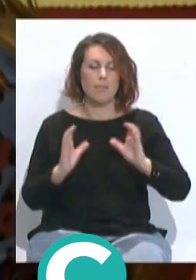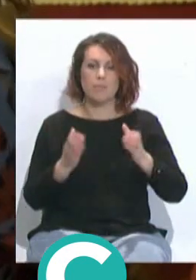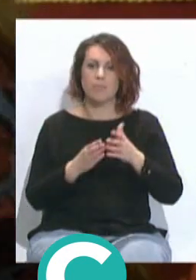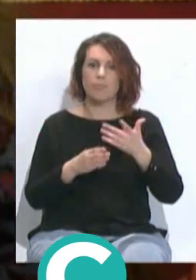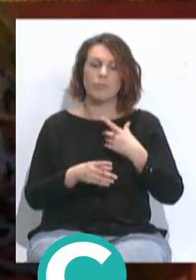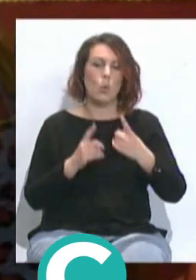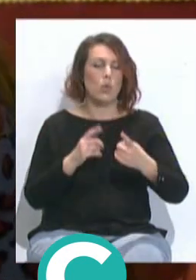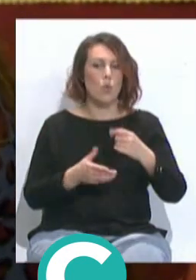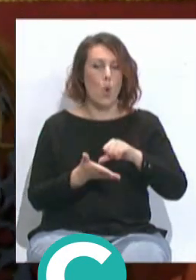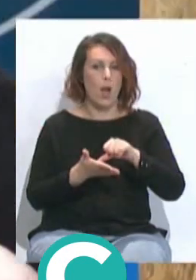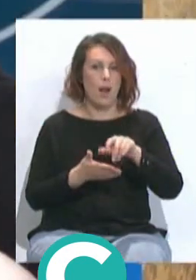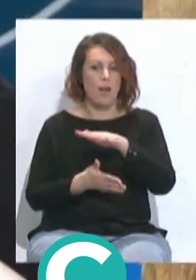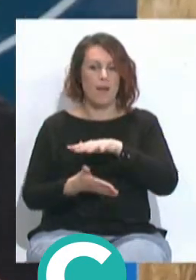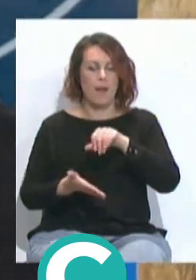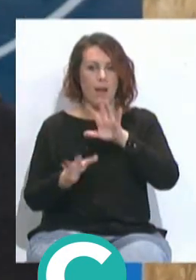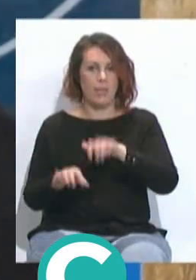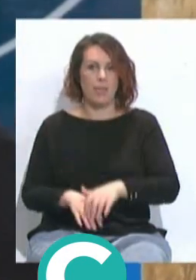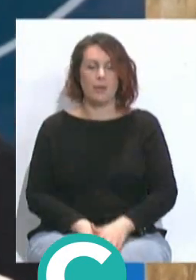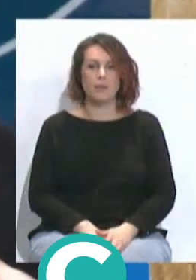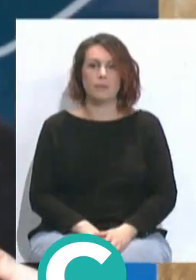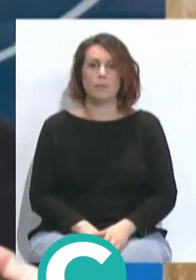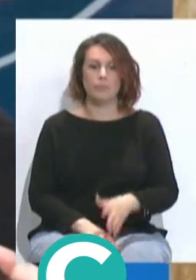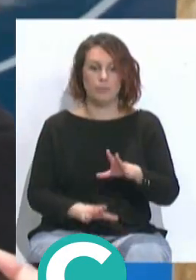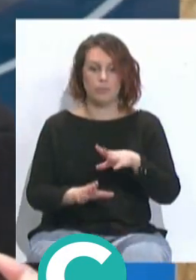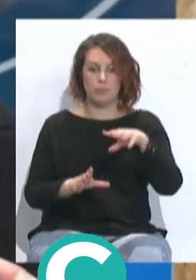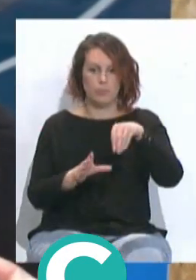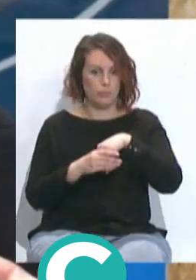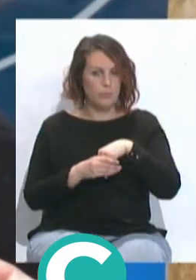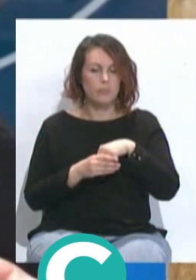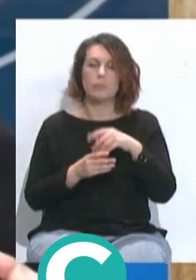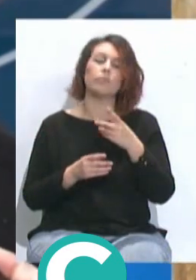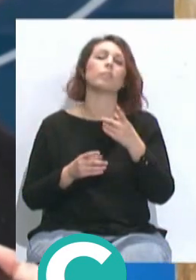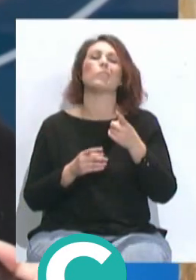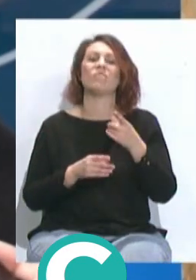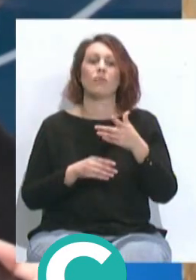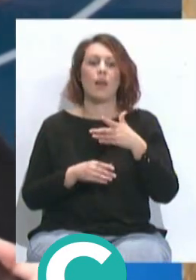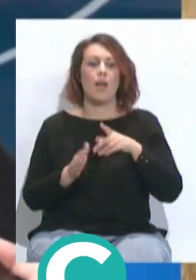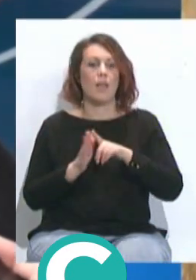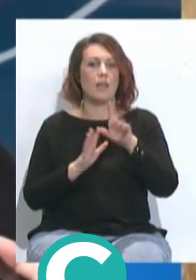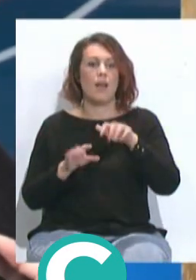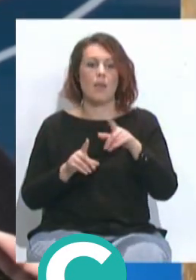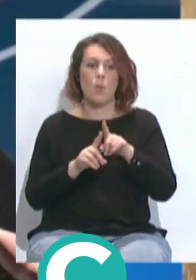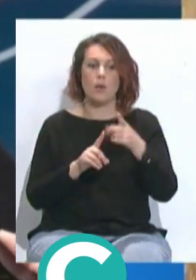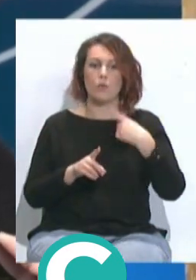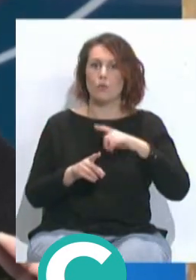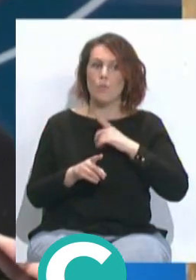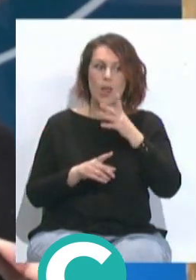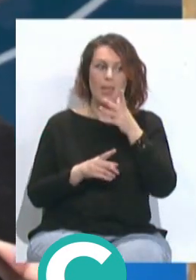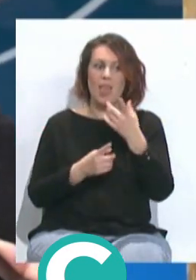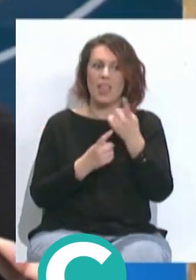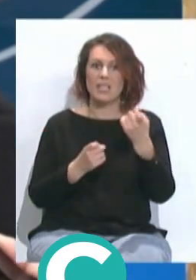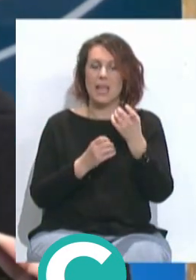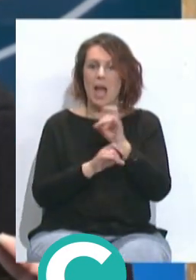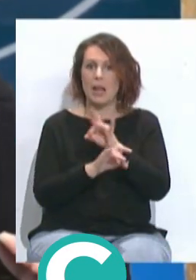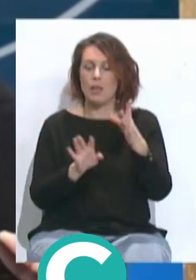local en la capital gaditana que están incluidos y que son tan de adelante de Cádiz como nosotros necesitaban una serie de